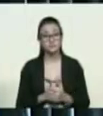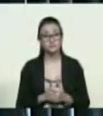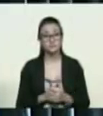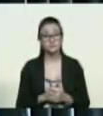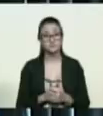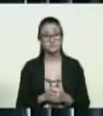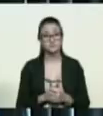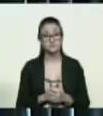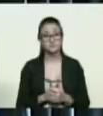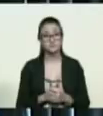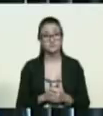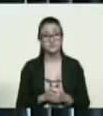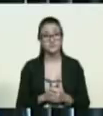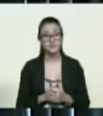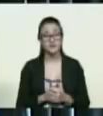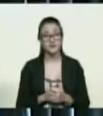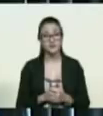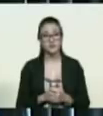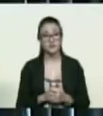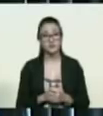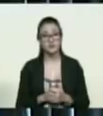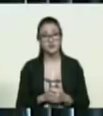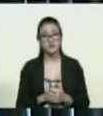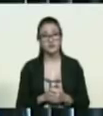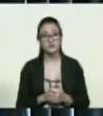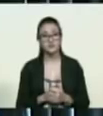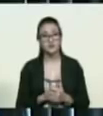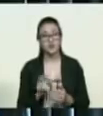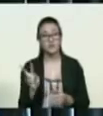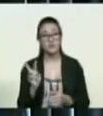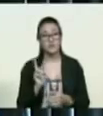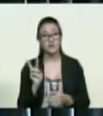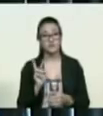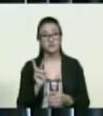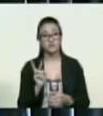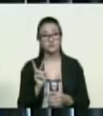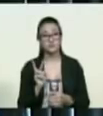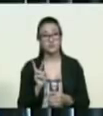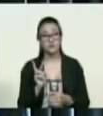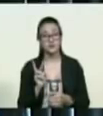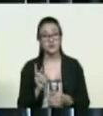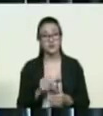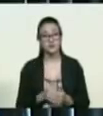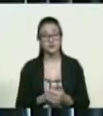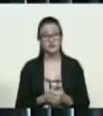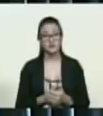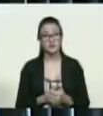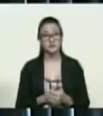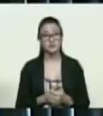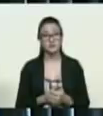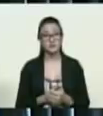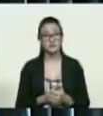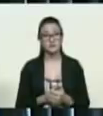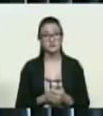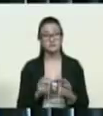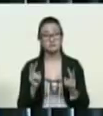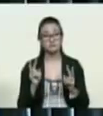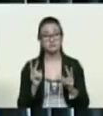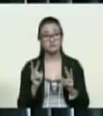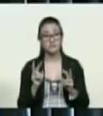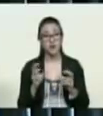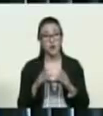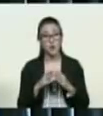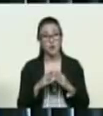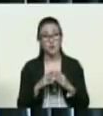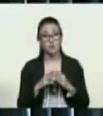En la cobardía que lo caracteriza, por supuesto, primero salió de Venezuela para poder desarrollar la planificación de todos